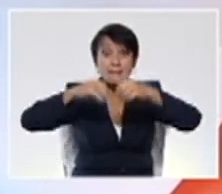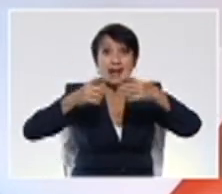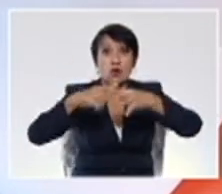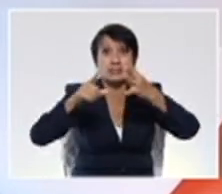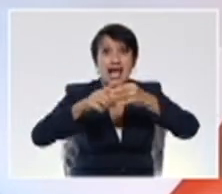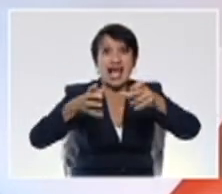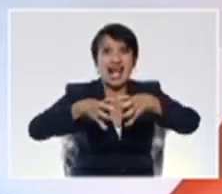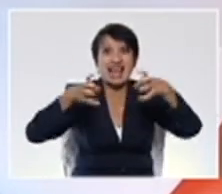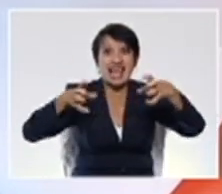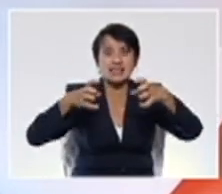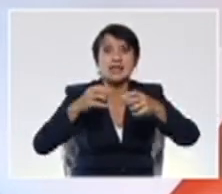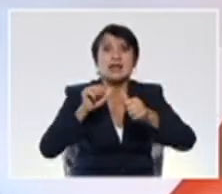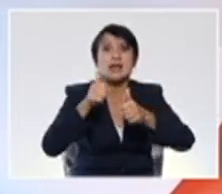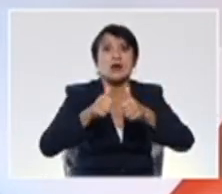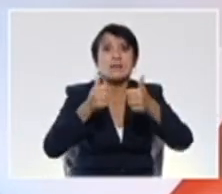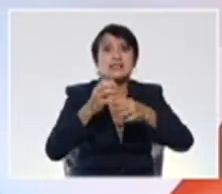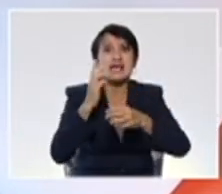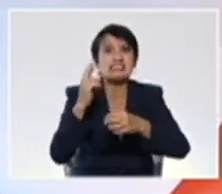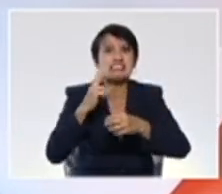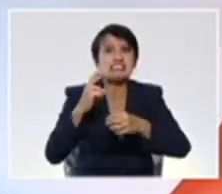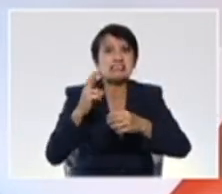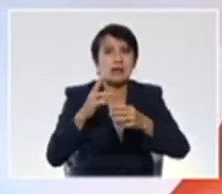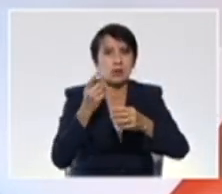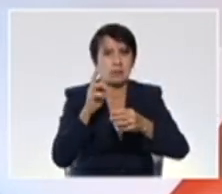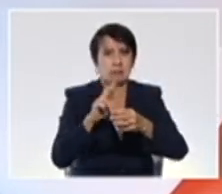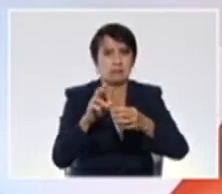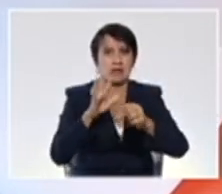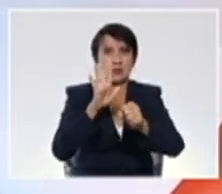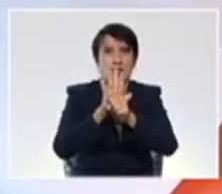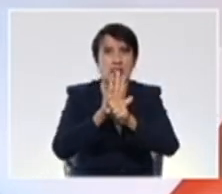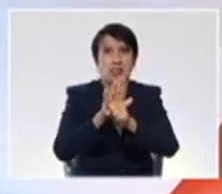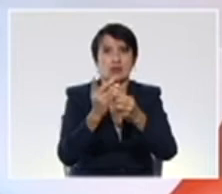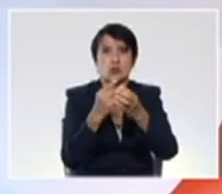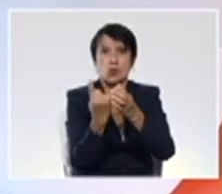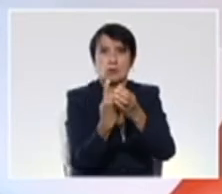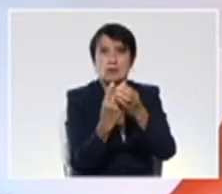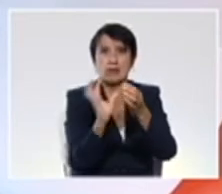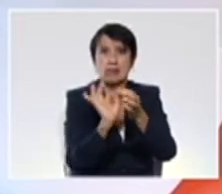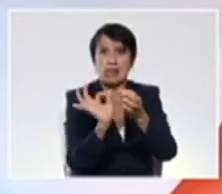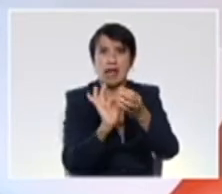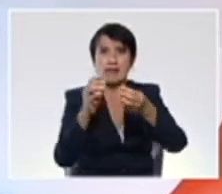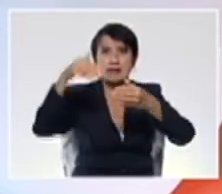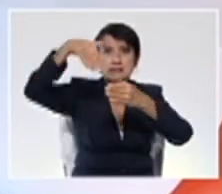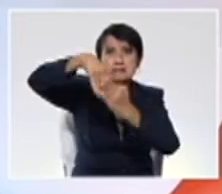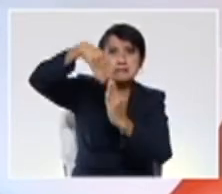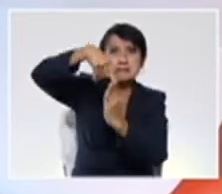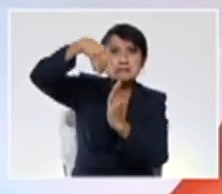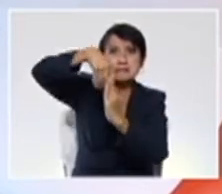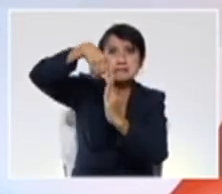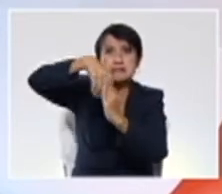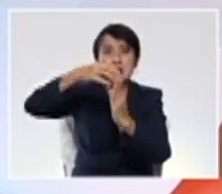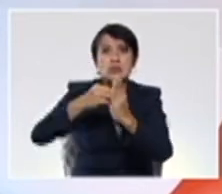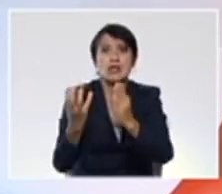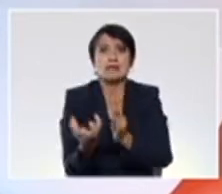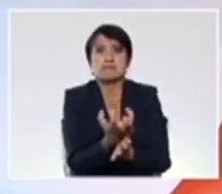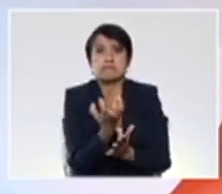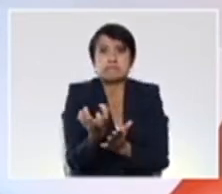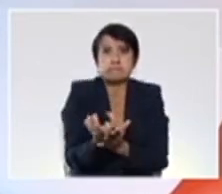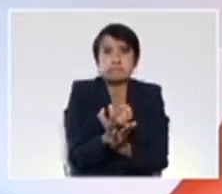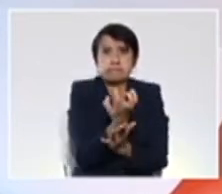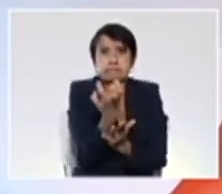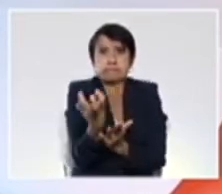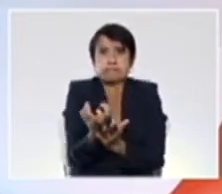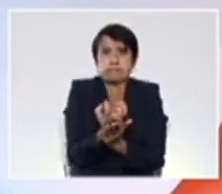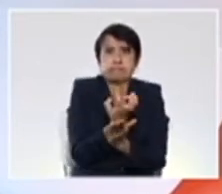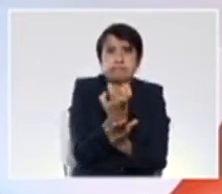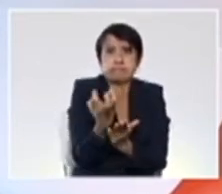Hace como que y en ese pegado, como le llamamos, lo que estás haciendo es que estás recalentando todo el motor